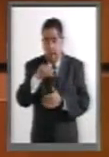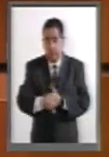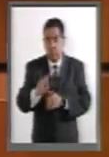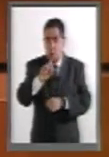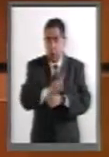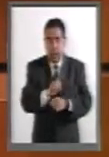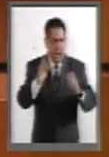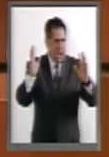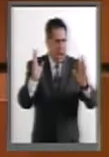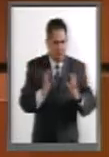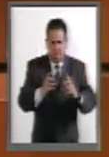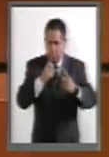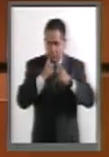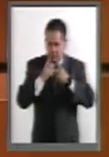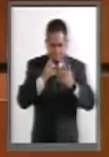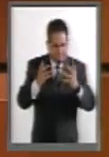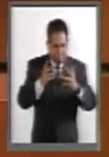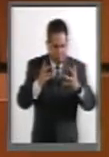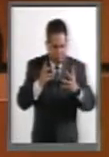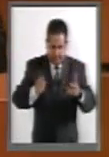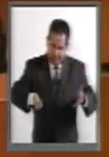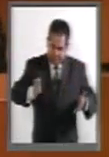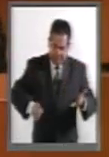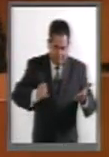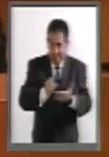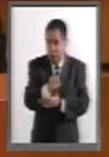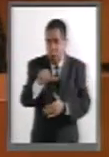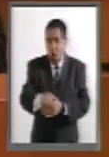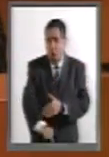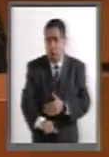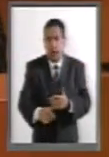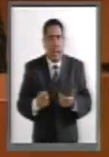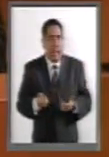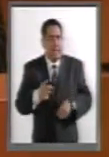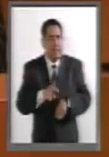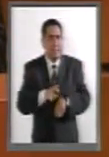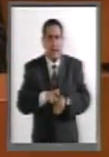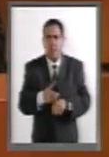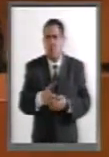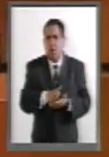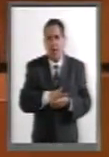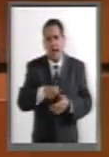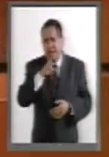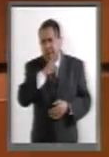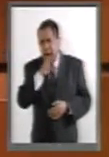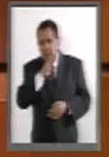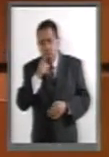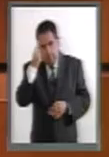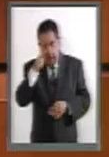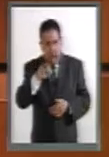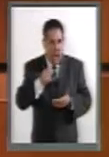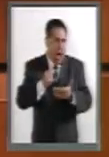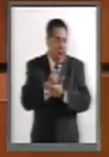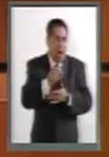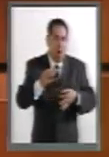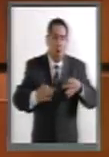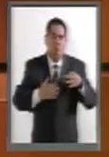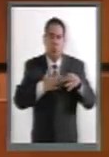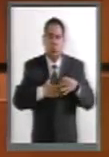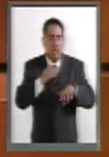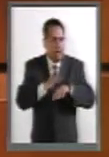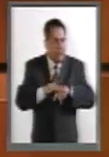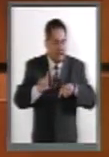audiencia, con lo que se generaría una reducción del tiempo del proceso y una impartición de